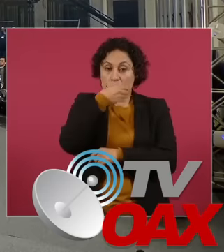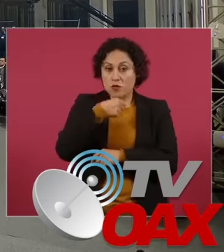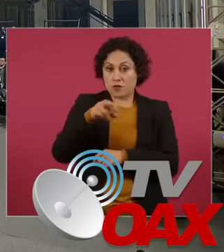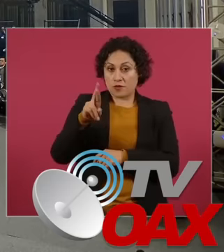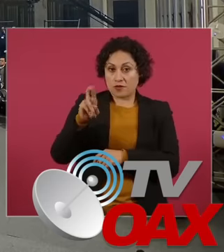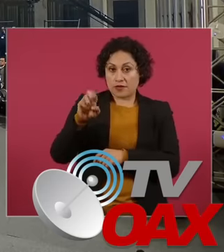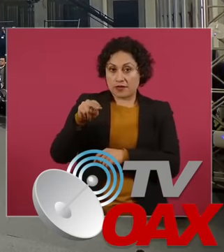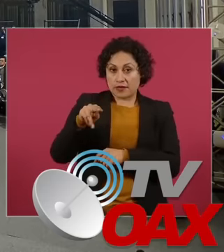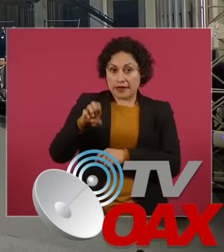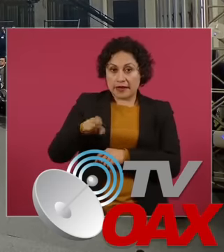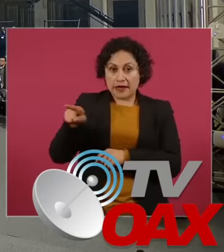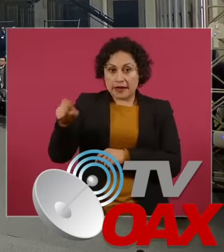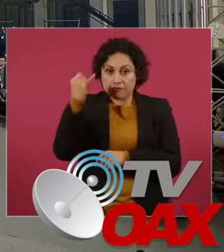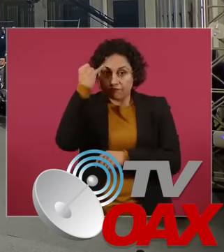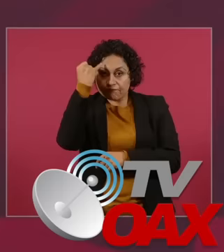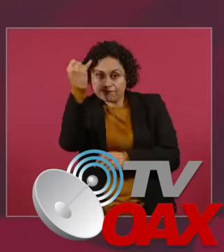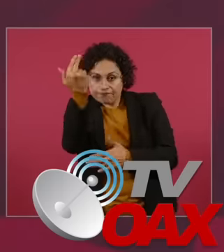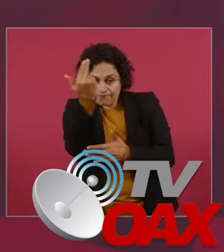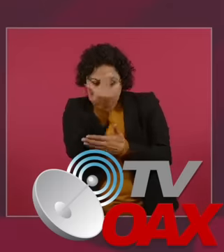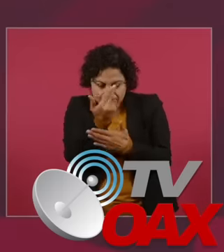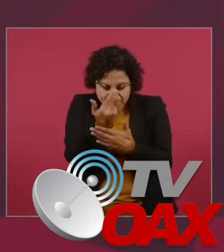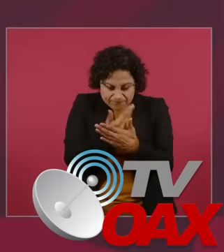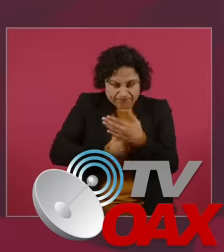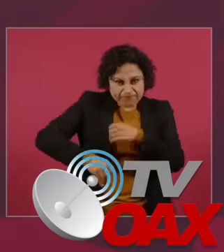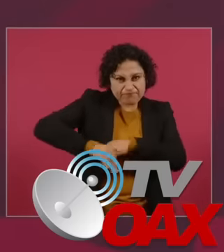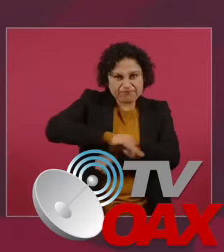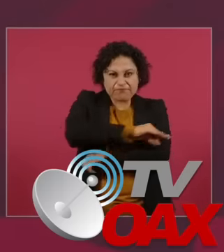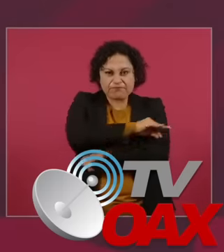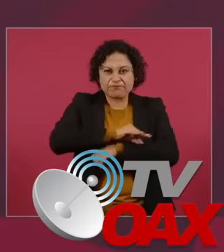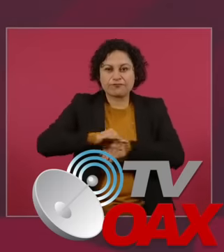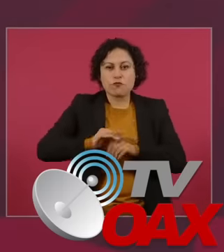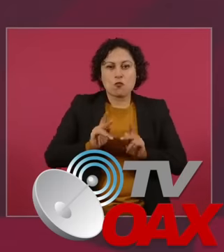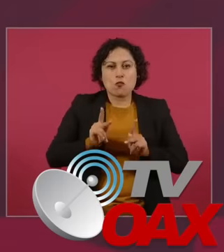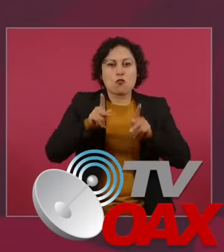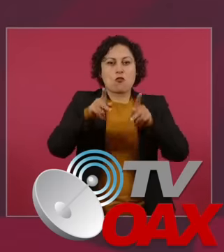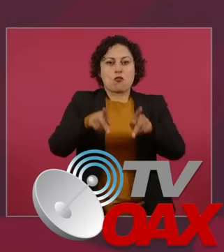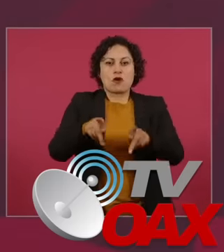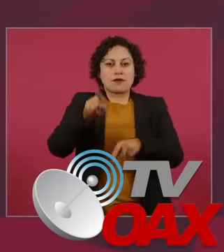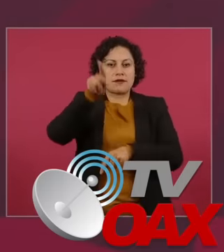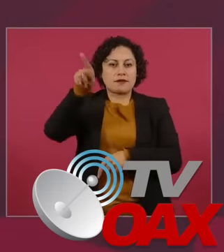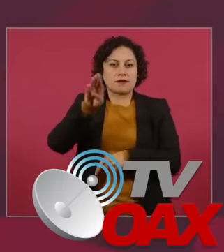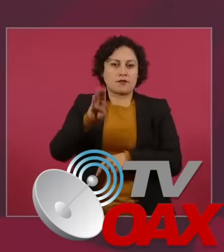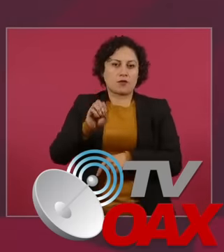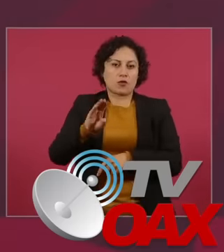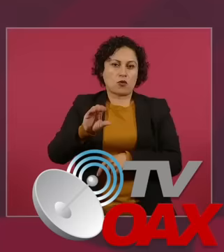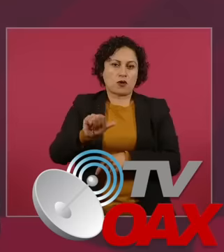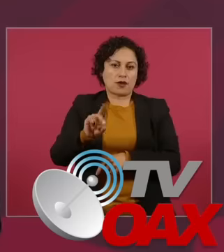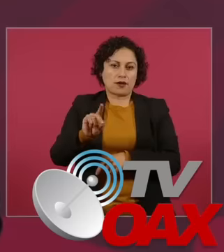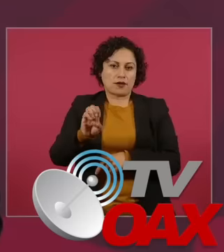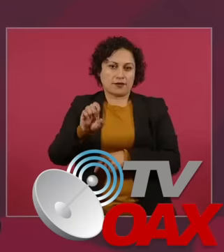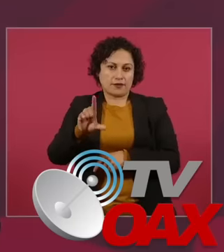diseñó el puente de Boca del Cerro y